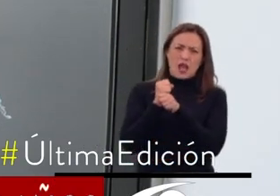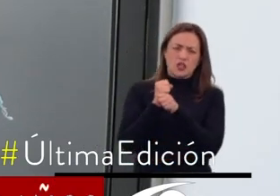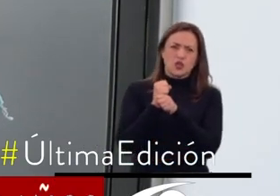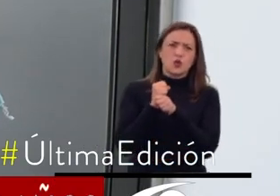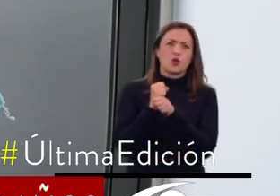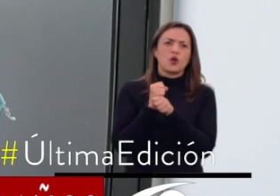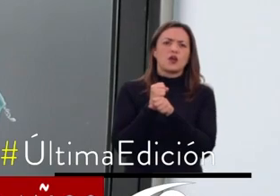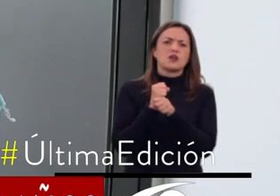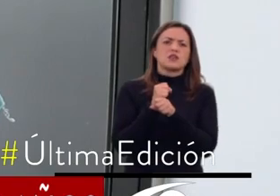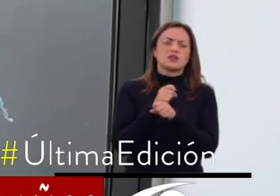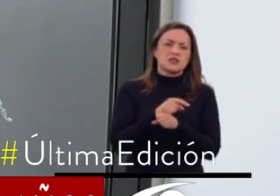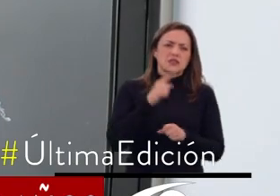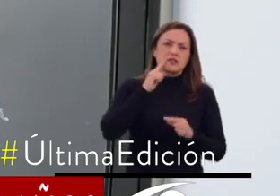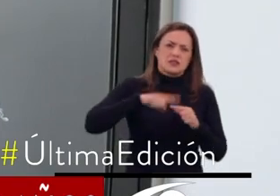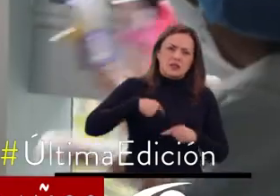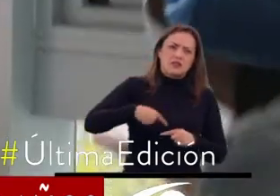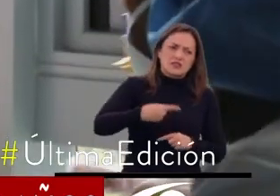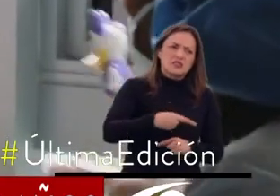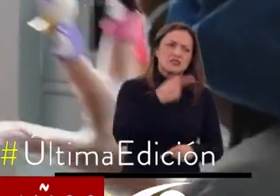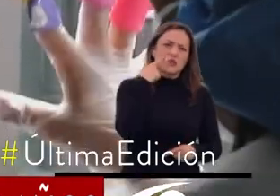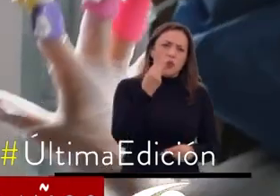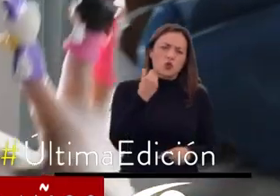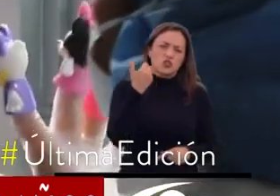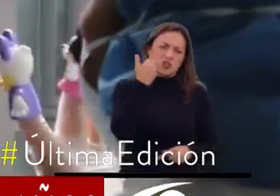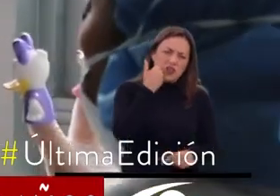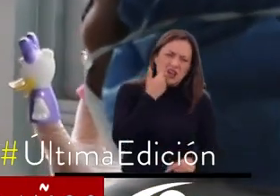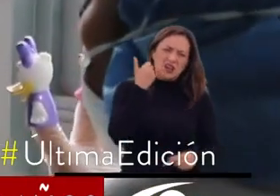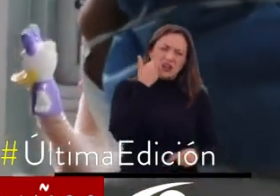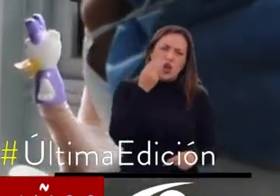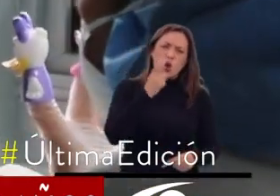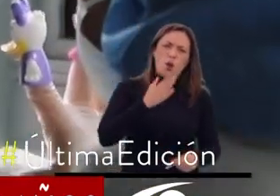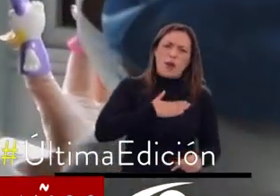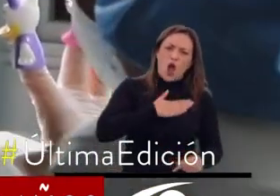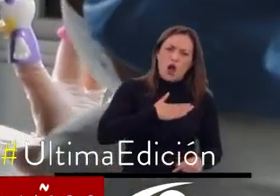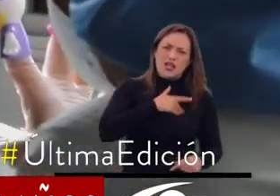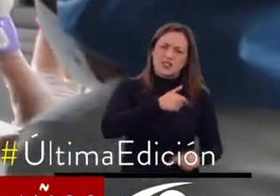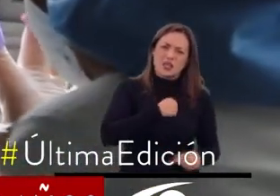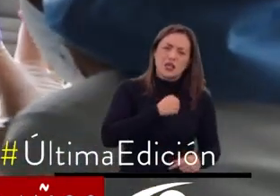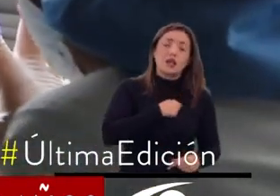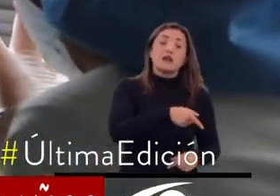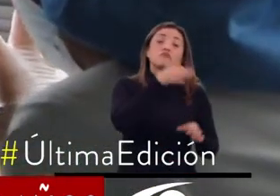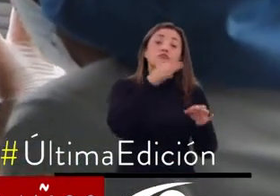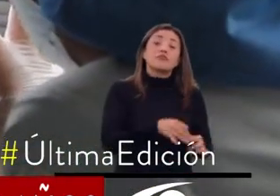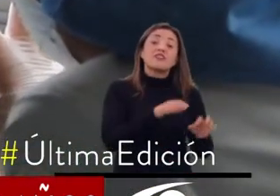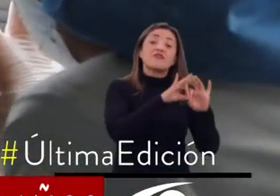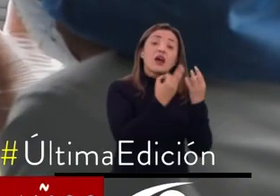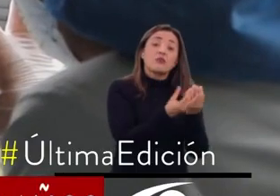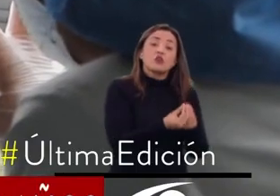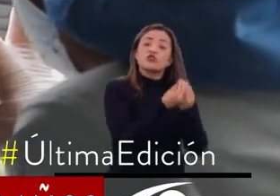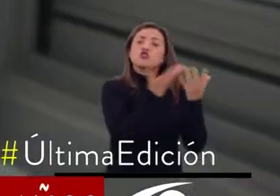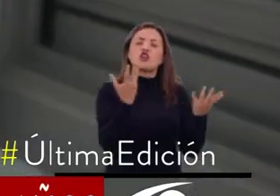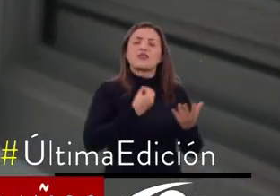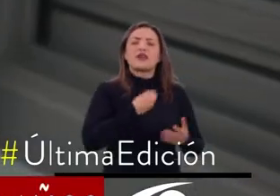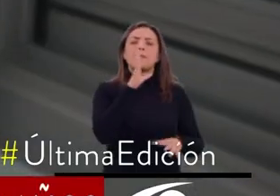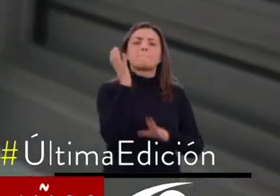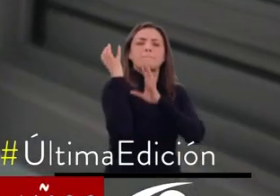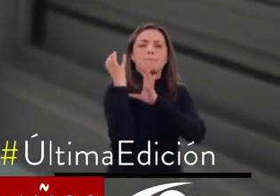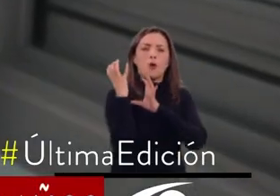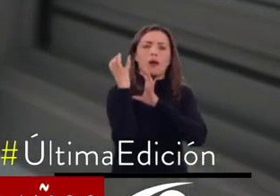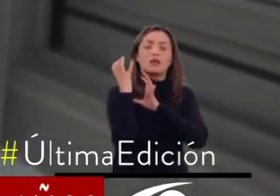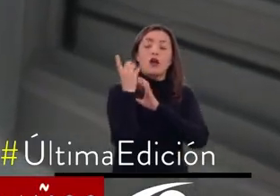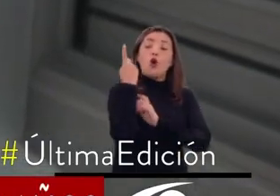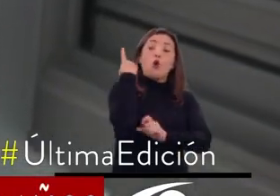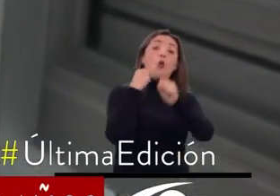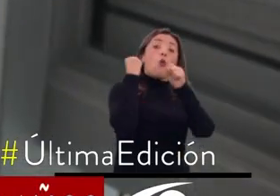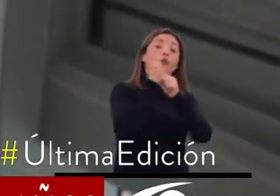con recaídas de falla cardíaca importantes. Isabela y su familia viven en Popayán, pero desde hace un año la vida les cambió. Tuvieron